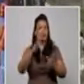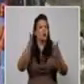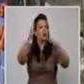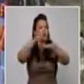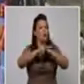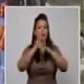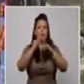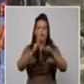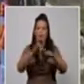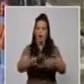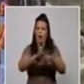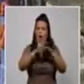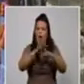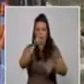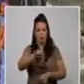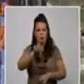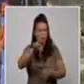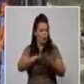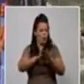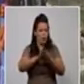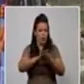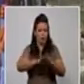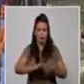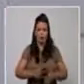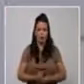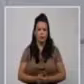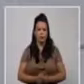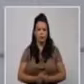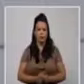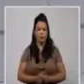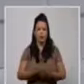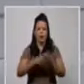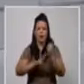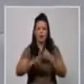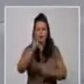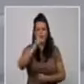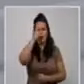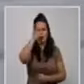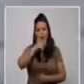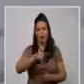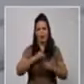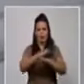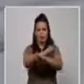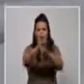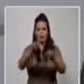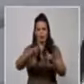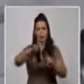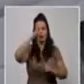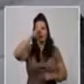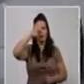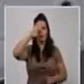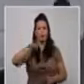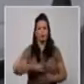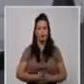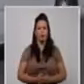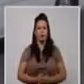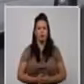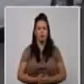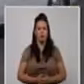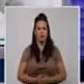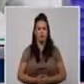estado grave ni críticos. En Ciego de Ávila, Yeilis Rodríguez Sánchez, Sistema Informativo de la Televisión